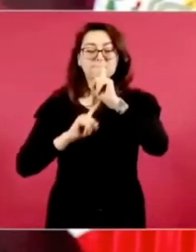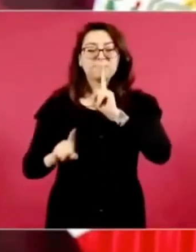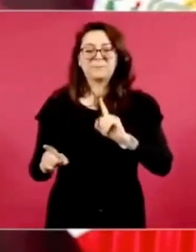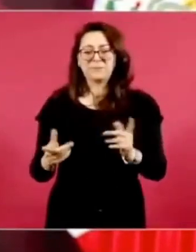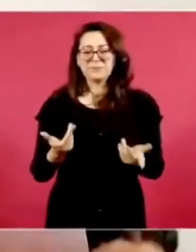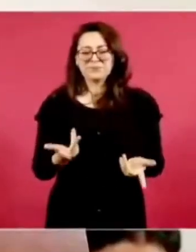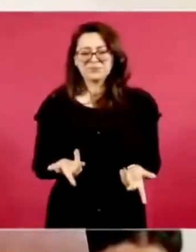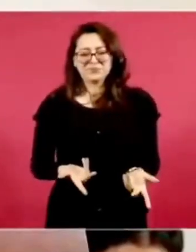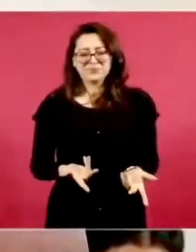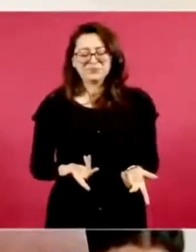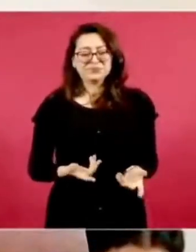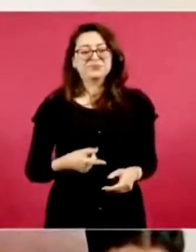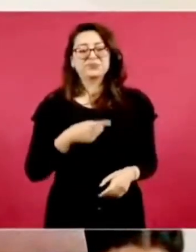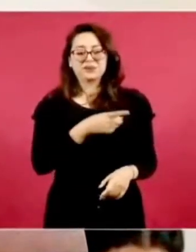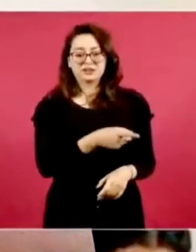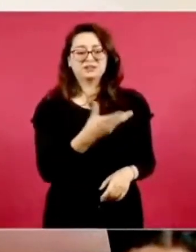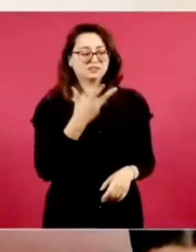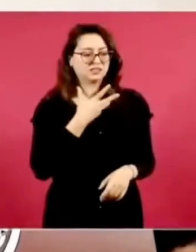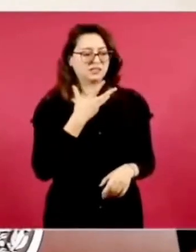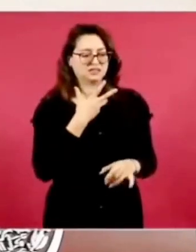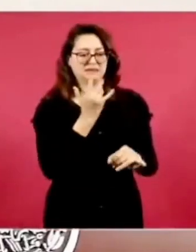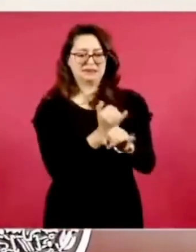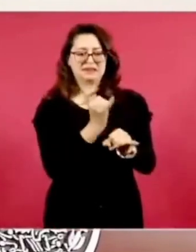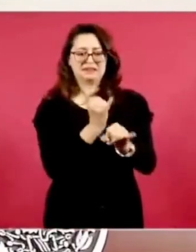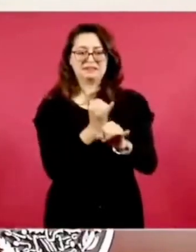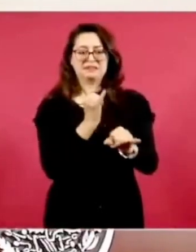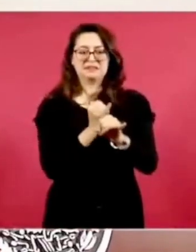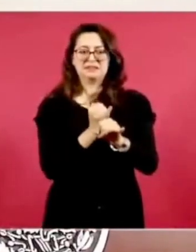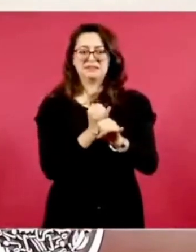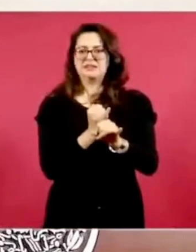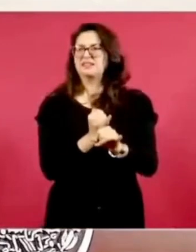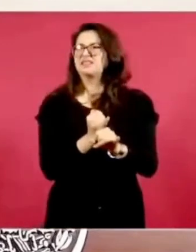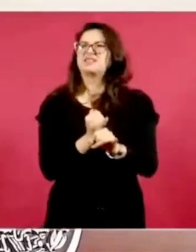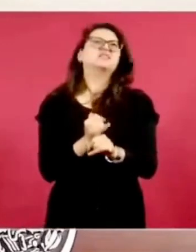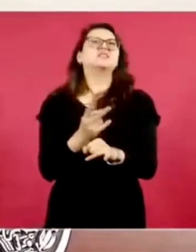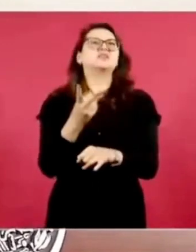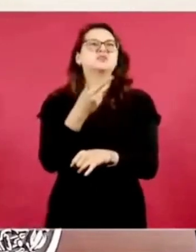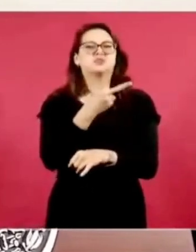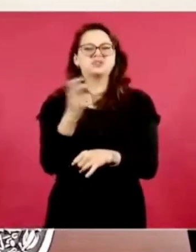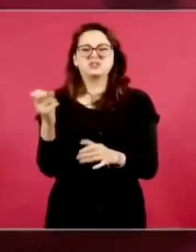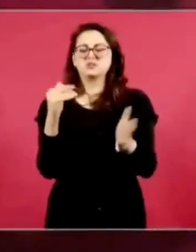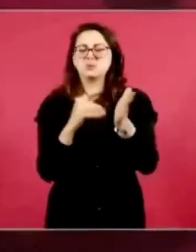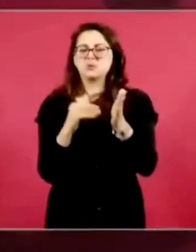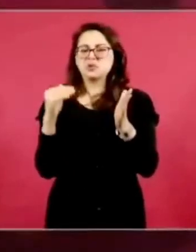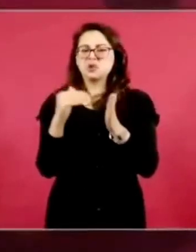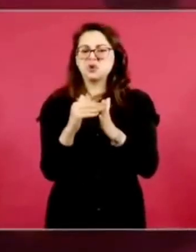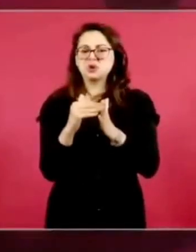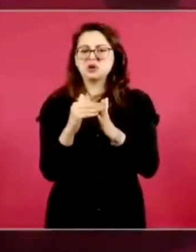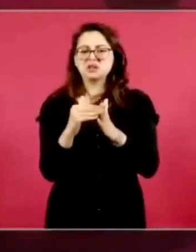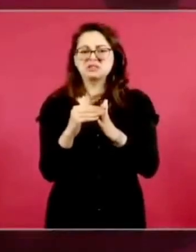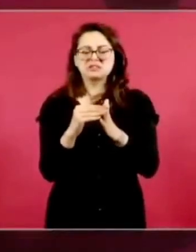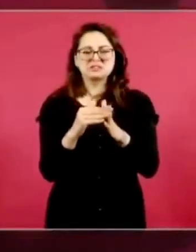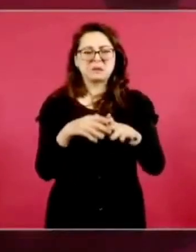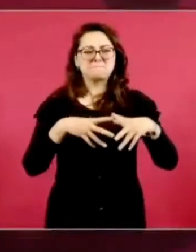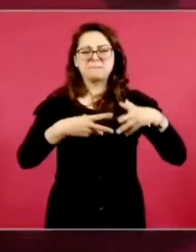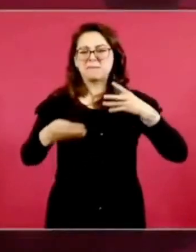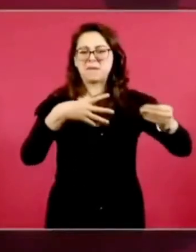ya deben de ser más de 200 millones de